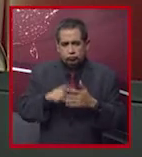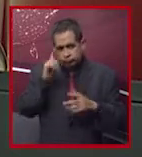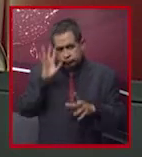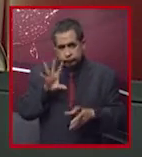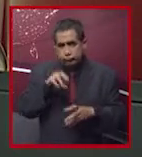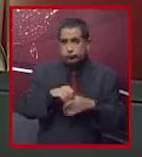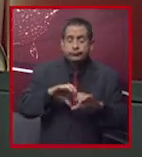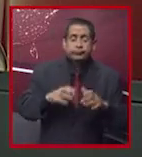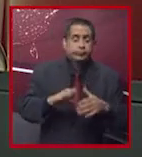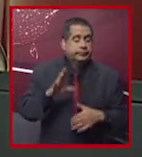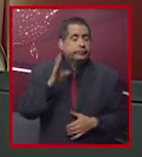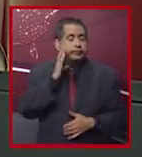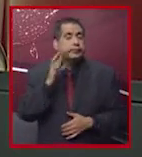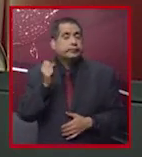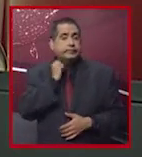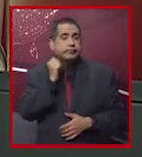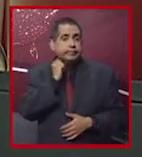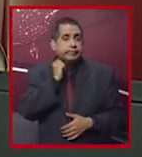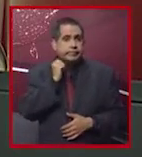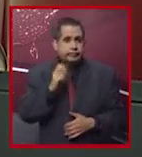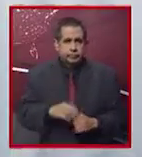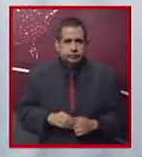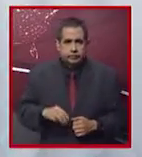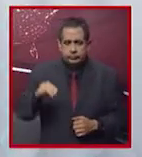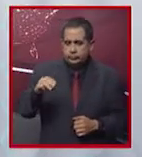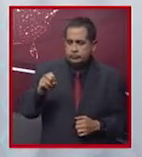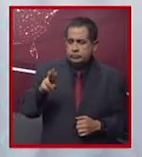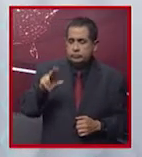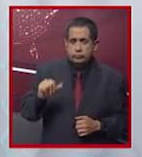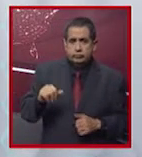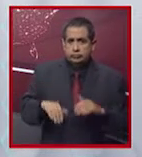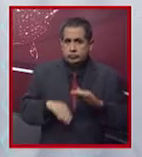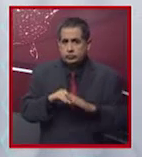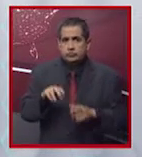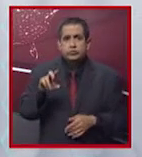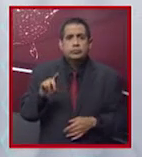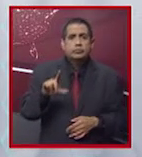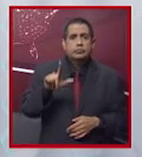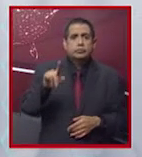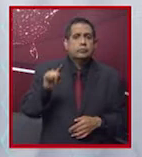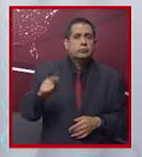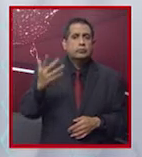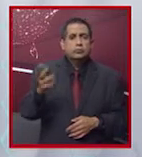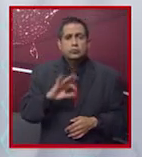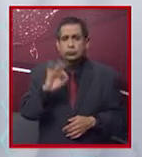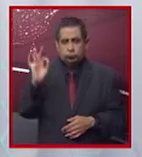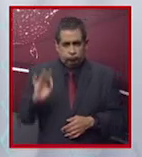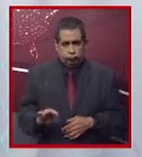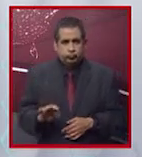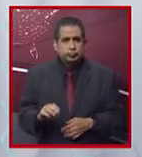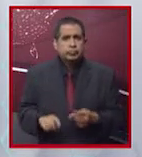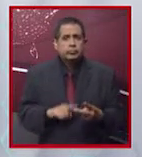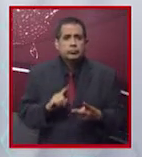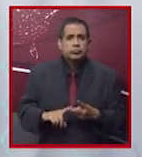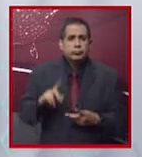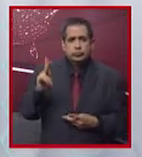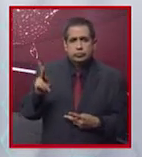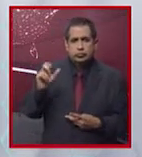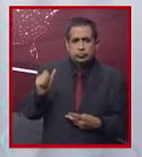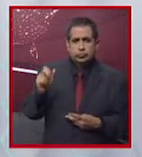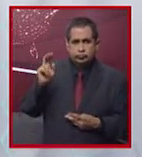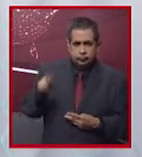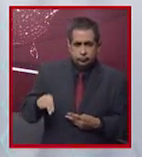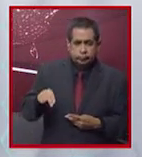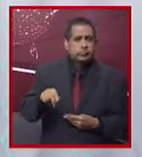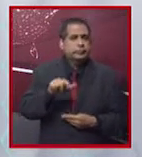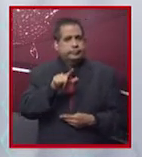integrar en la Cámara Alta. El partido Morena alcanzó el 37.5% de los votos totales. El Partido Acción